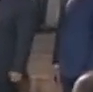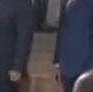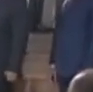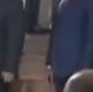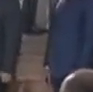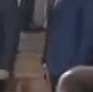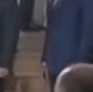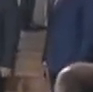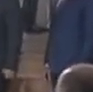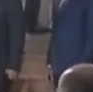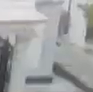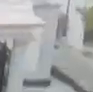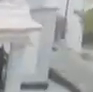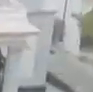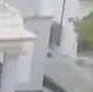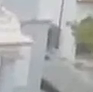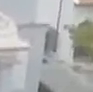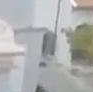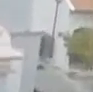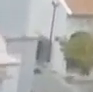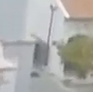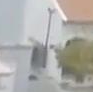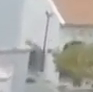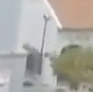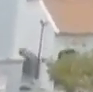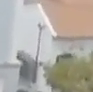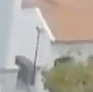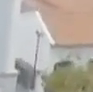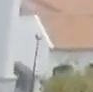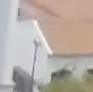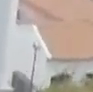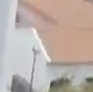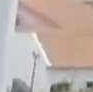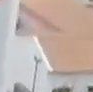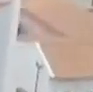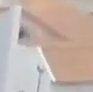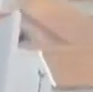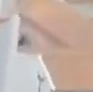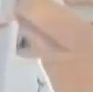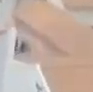José Vázquez Arangure, gobernador del estado Guárico.